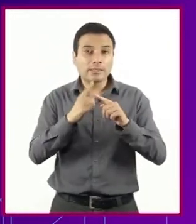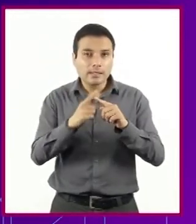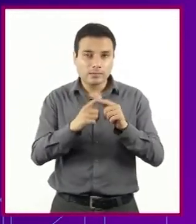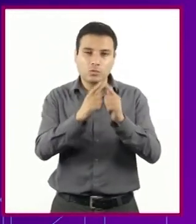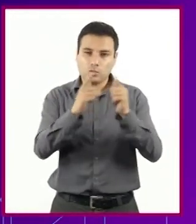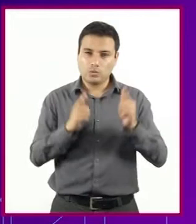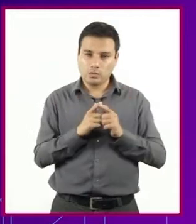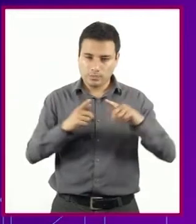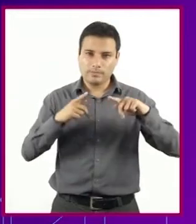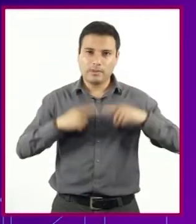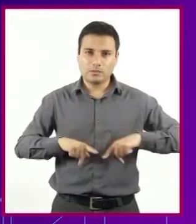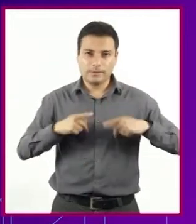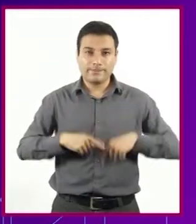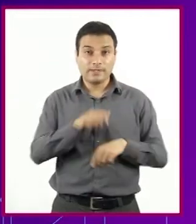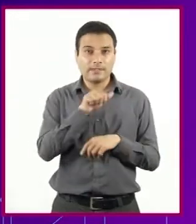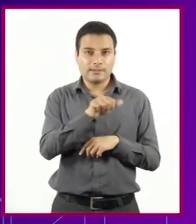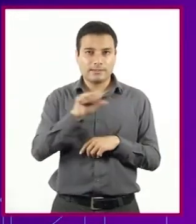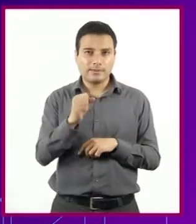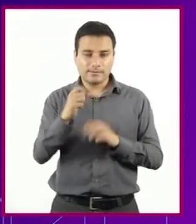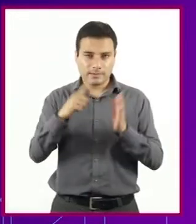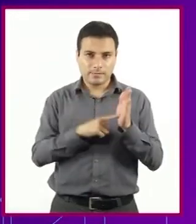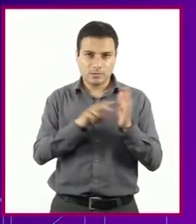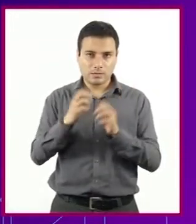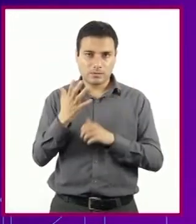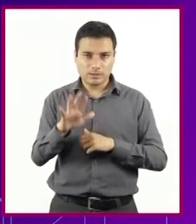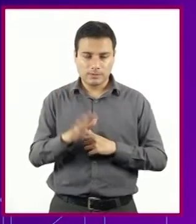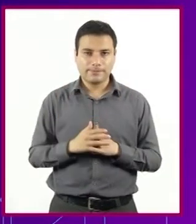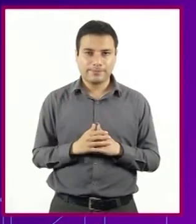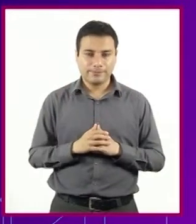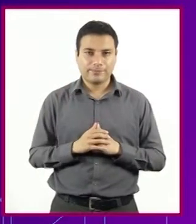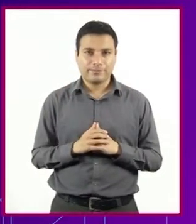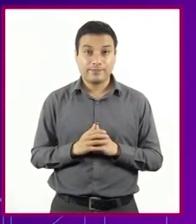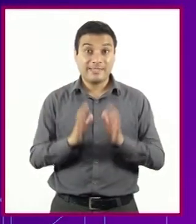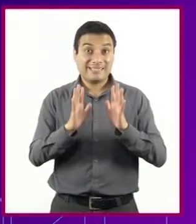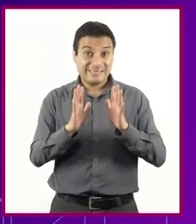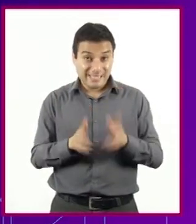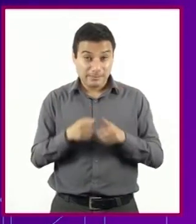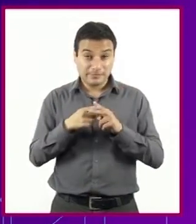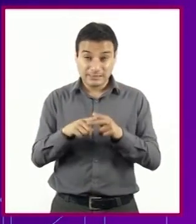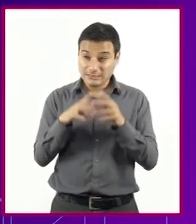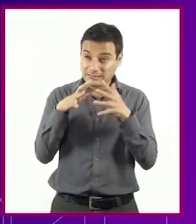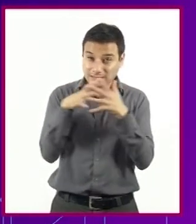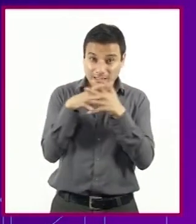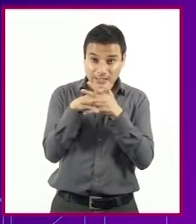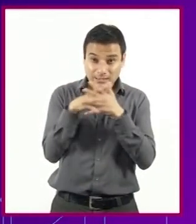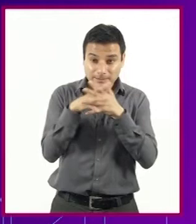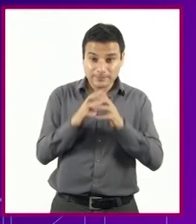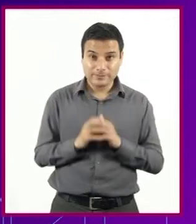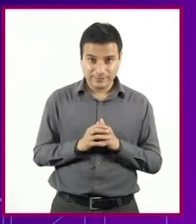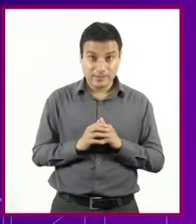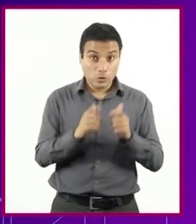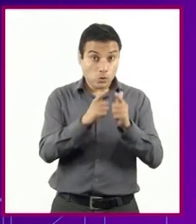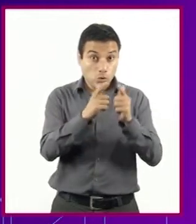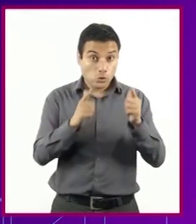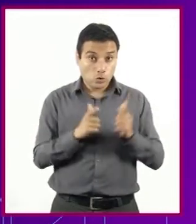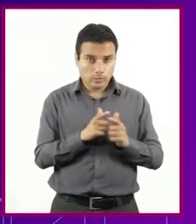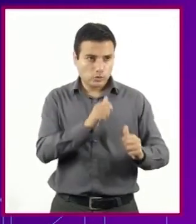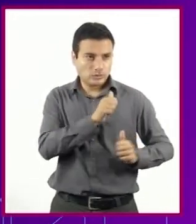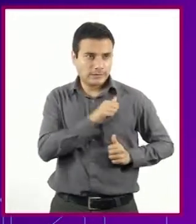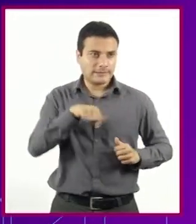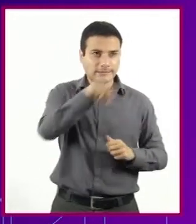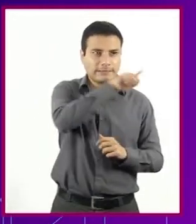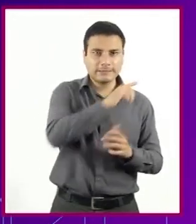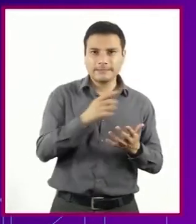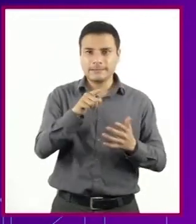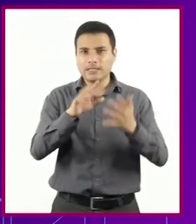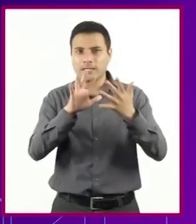16 de septiembre de 1810. Una vez iniciado el levantamiento, los insurrectos liberaron a los presos en